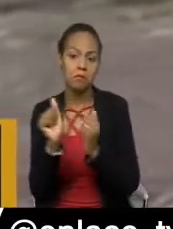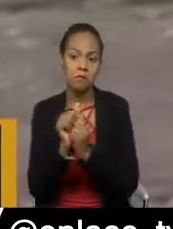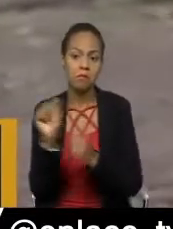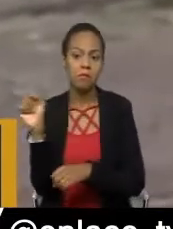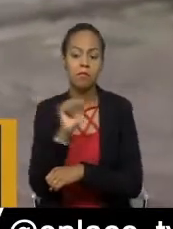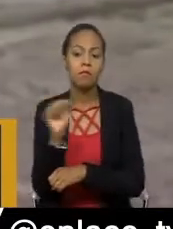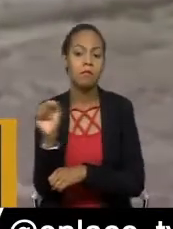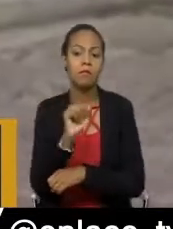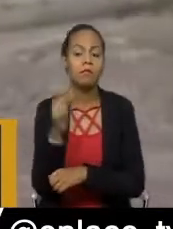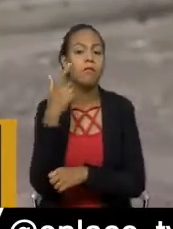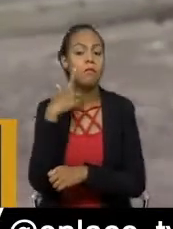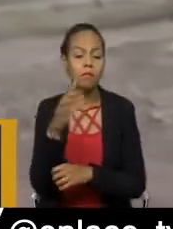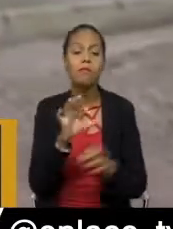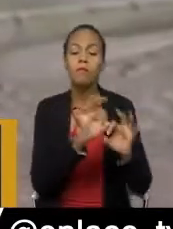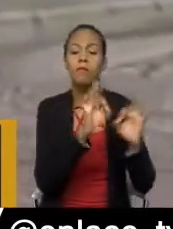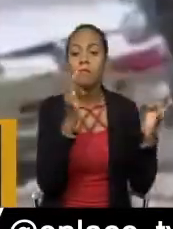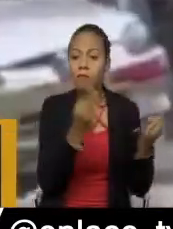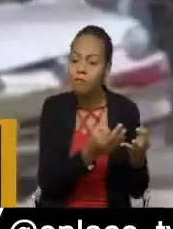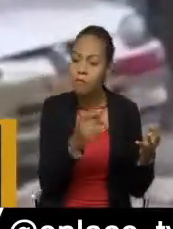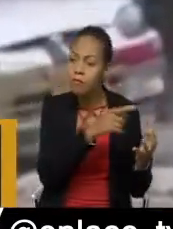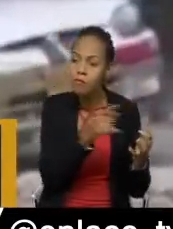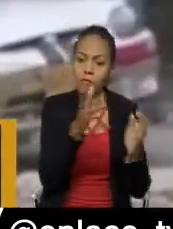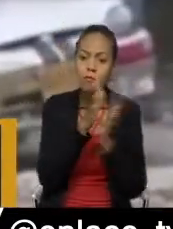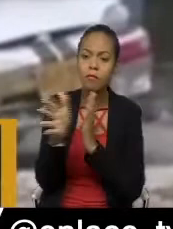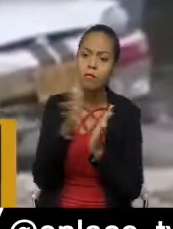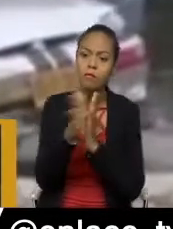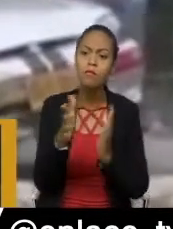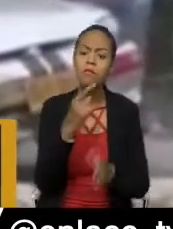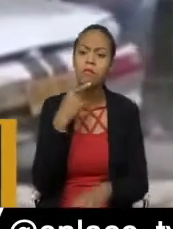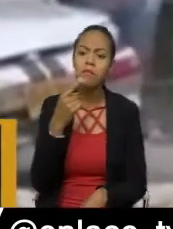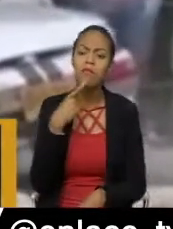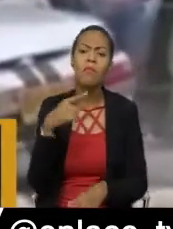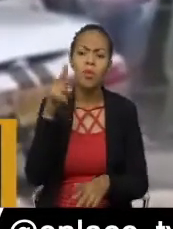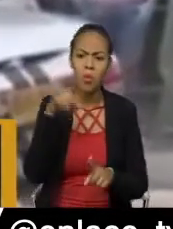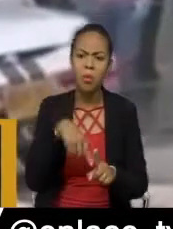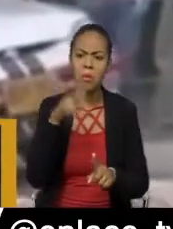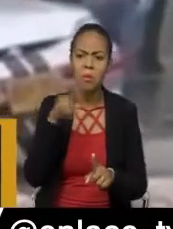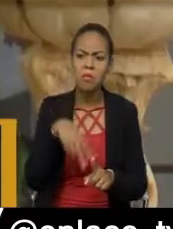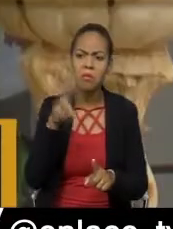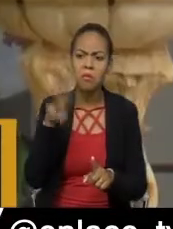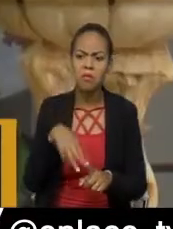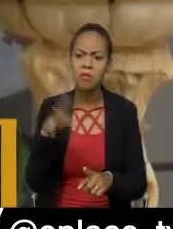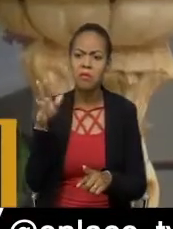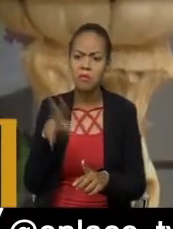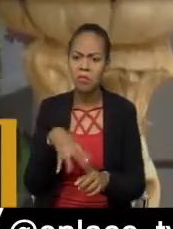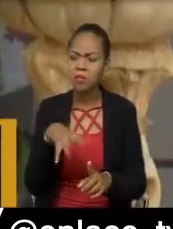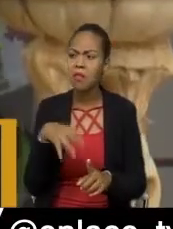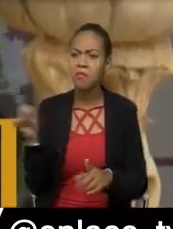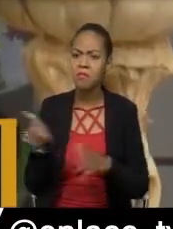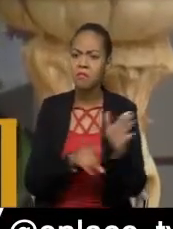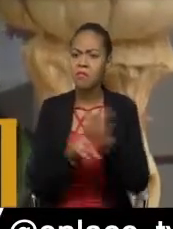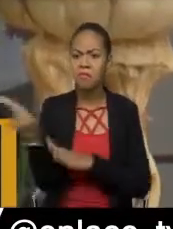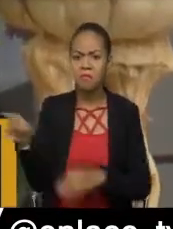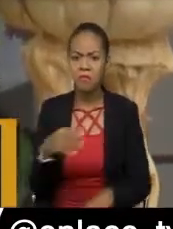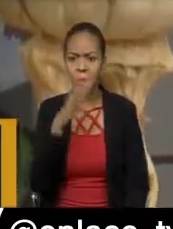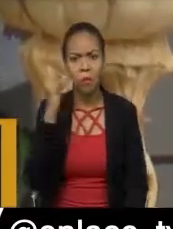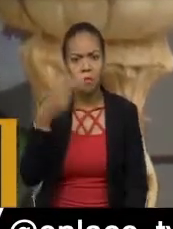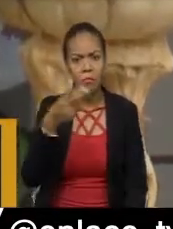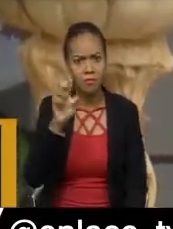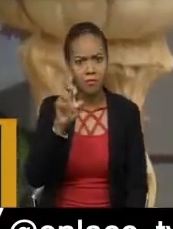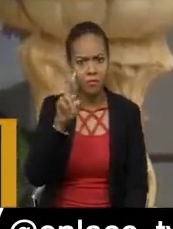según los familiares de Marta Cecilia Conde, desde hace varios meses huye de la justicia. Lo de Hernán está